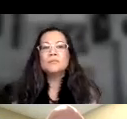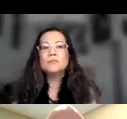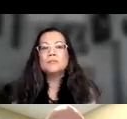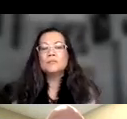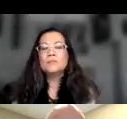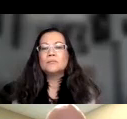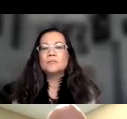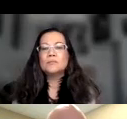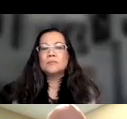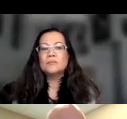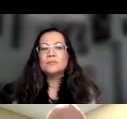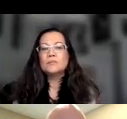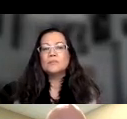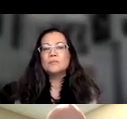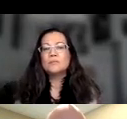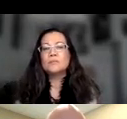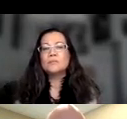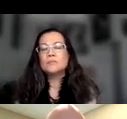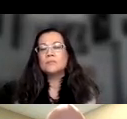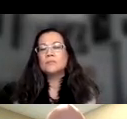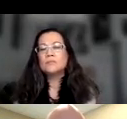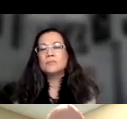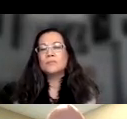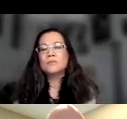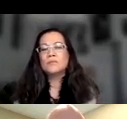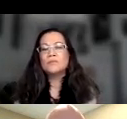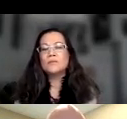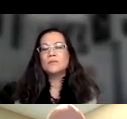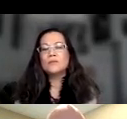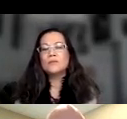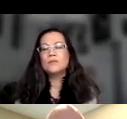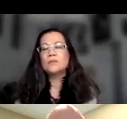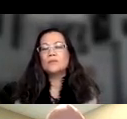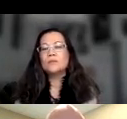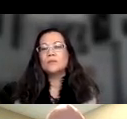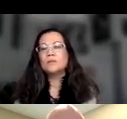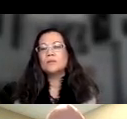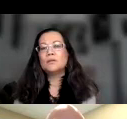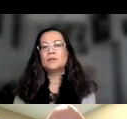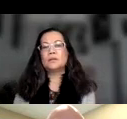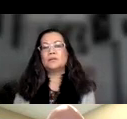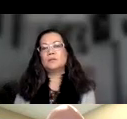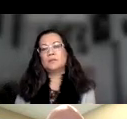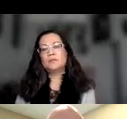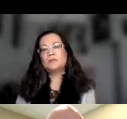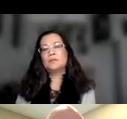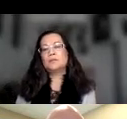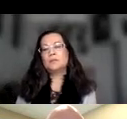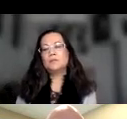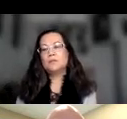dólares gastados en clientes en acceso están exclusivamente apoyados por